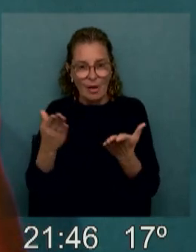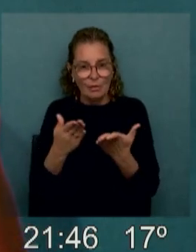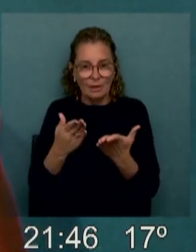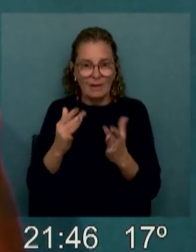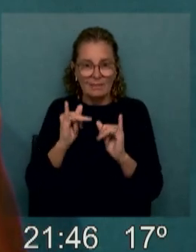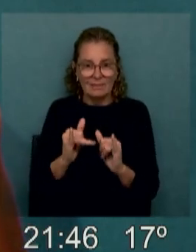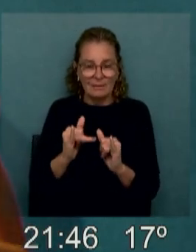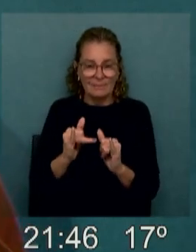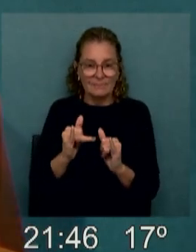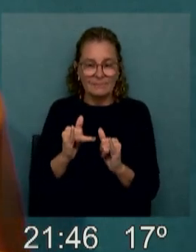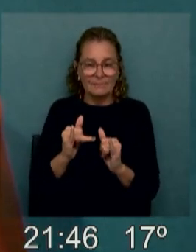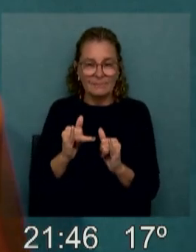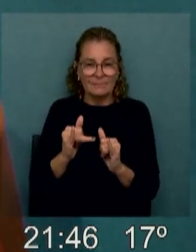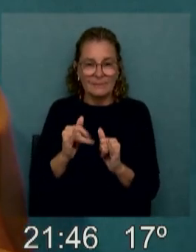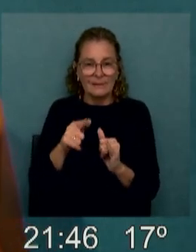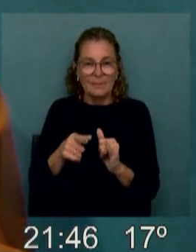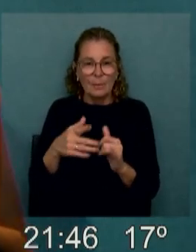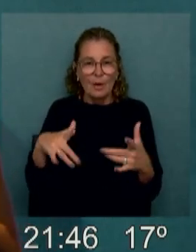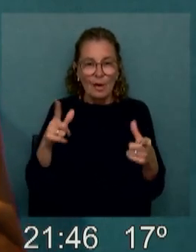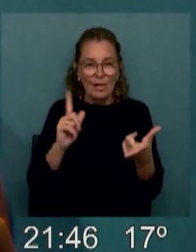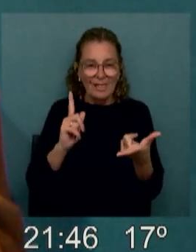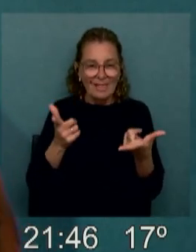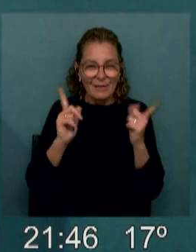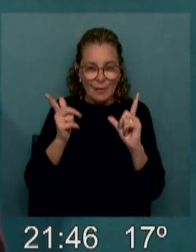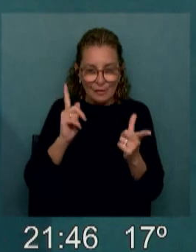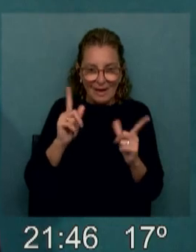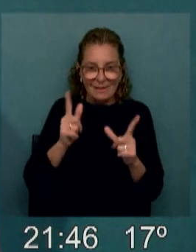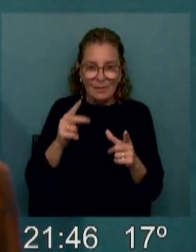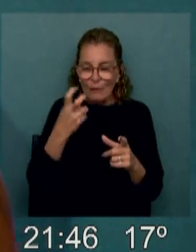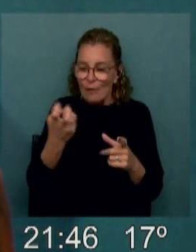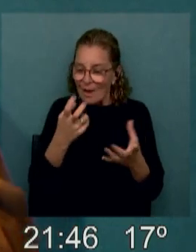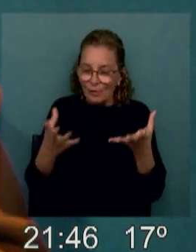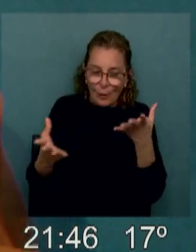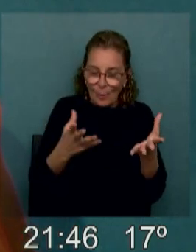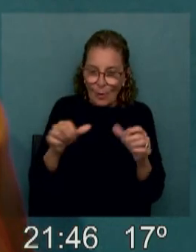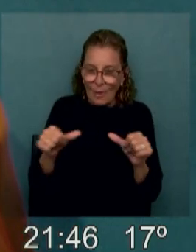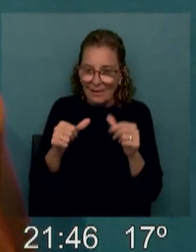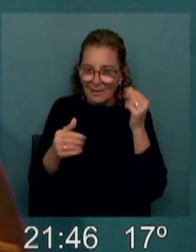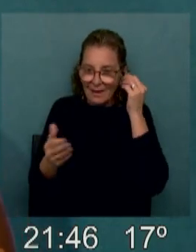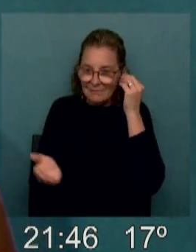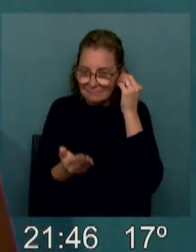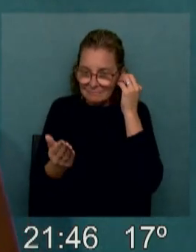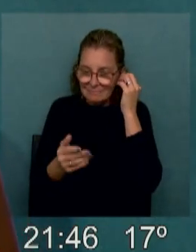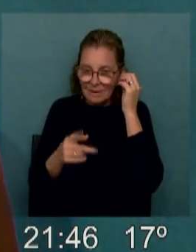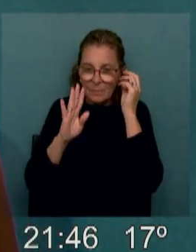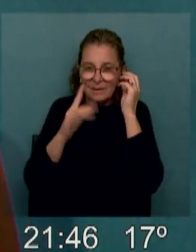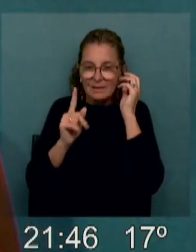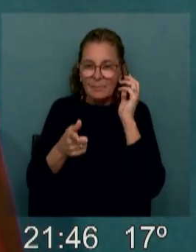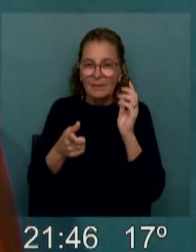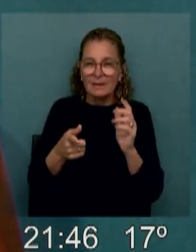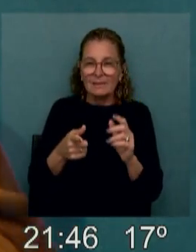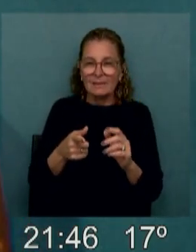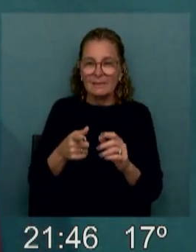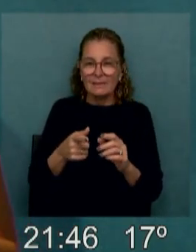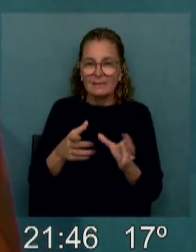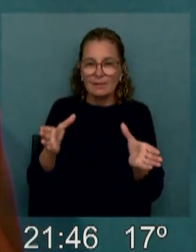también... En ese, como disfrutar ese laburito de hormiga, de ir buscándole la vuelta, de cómo ir sacando las cosas, también me parece que es un poco el camino